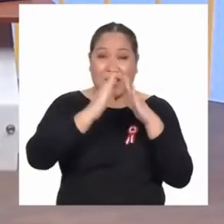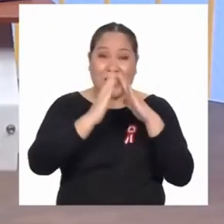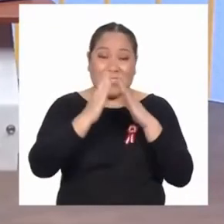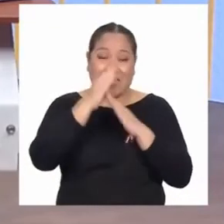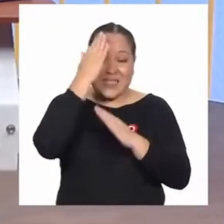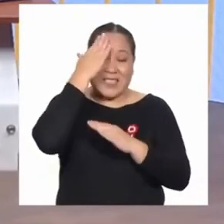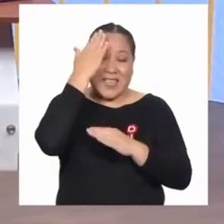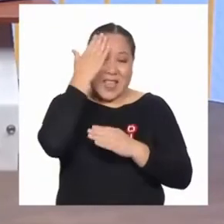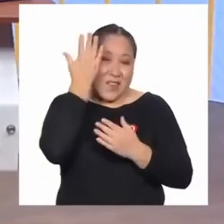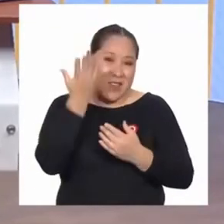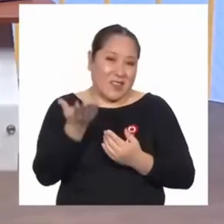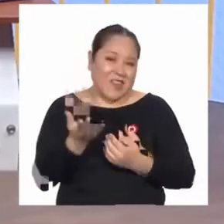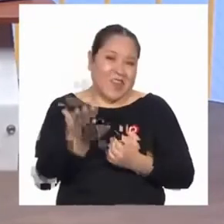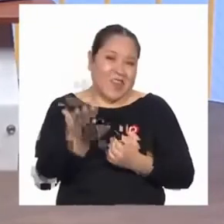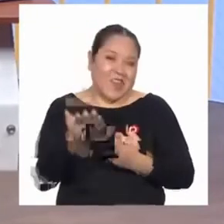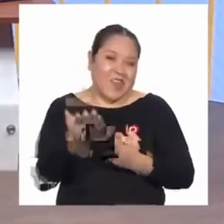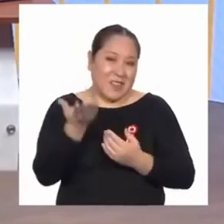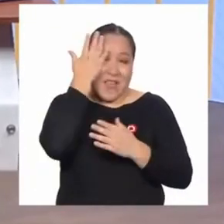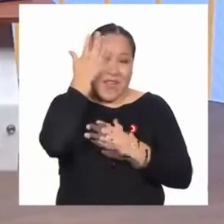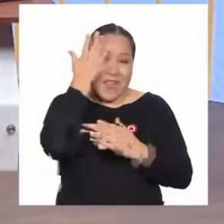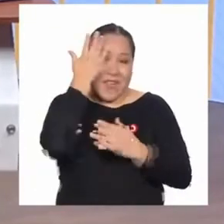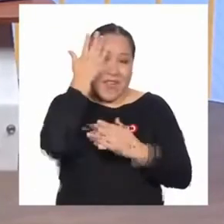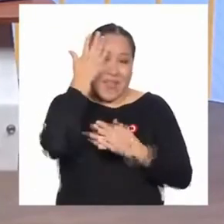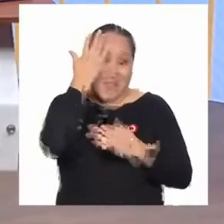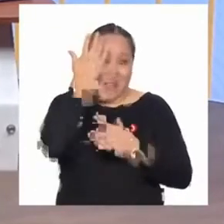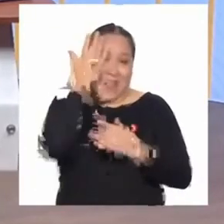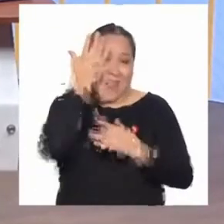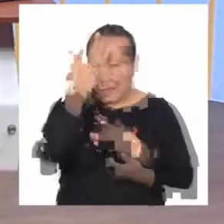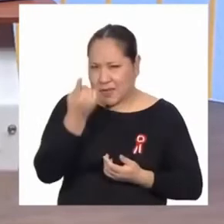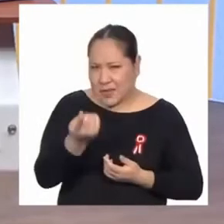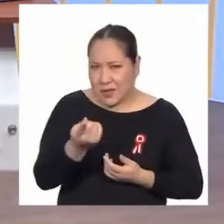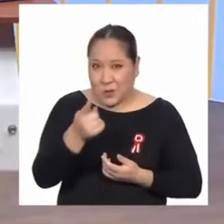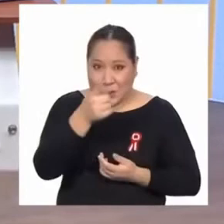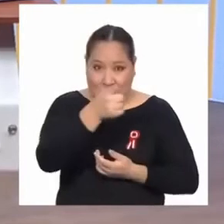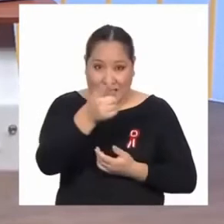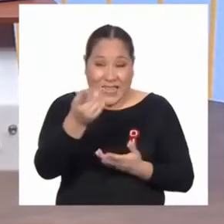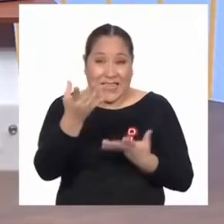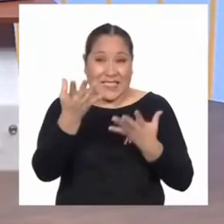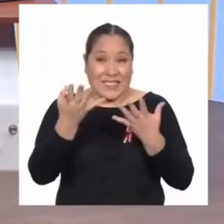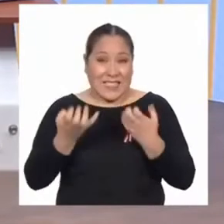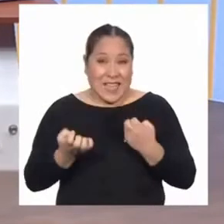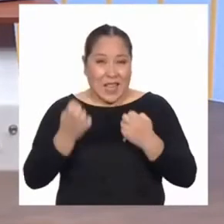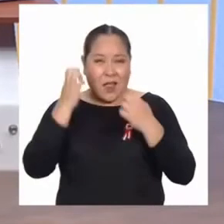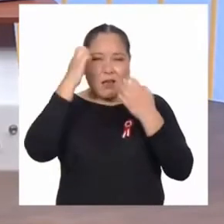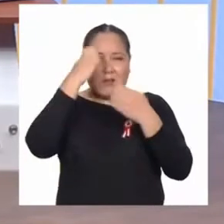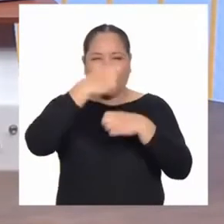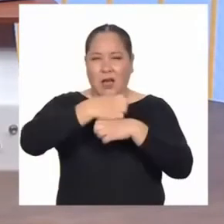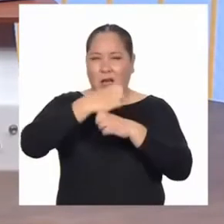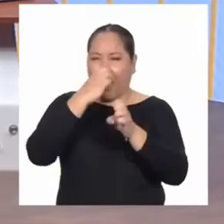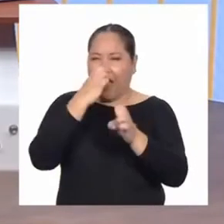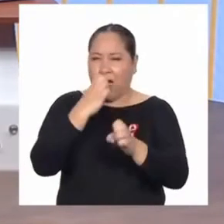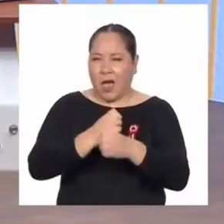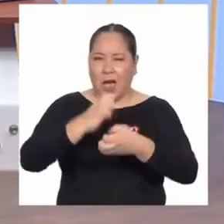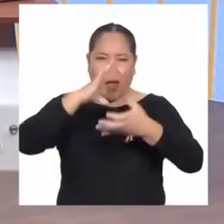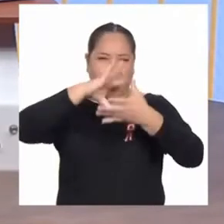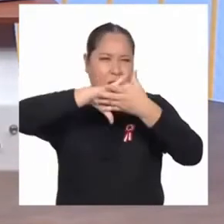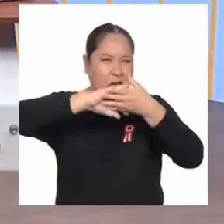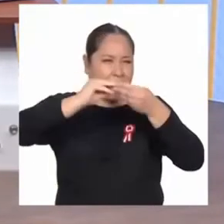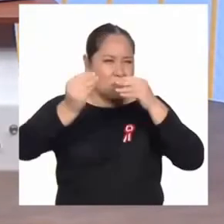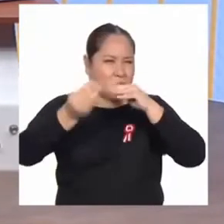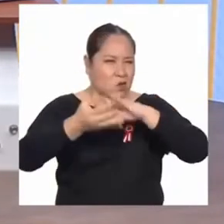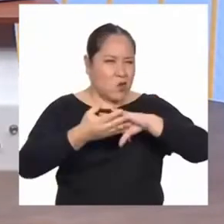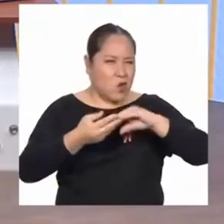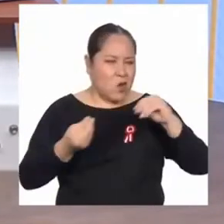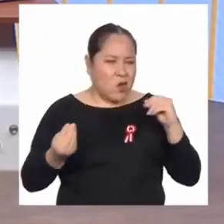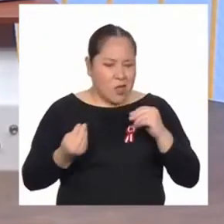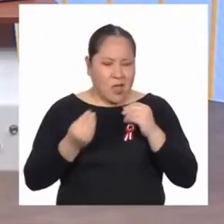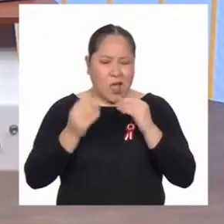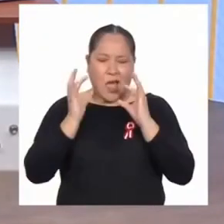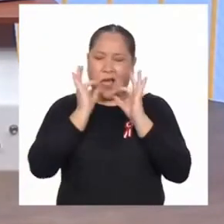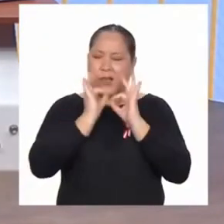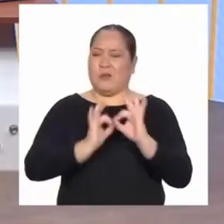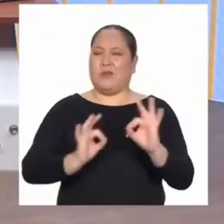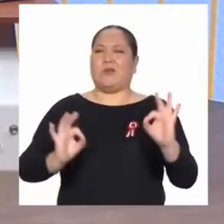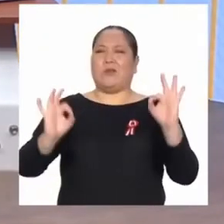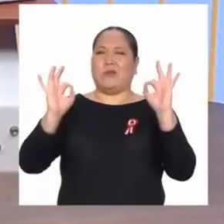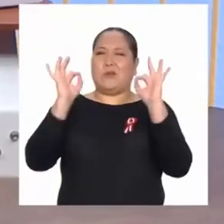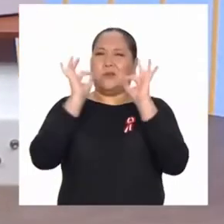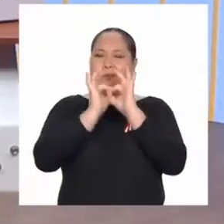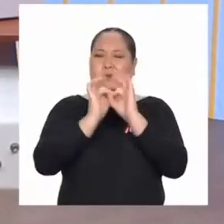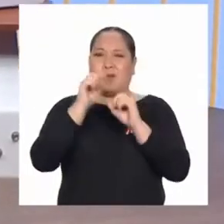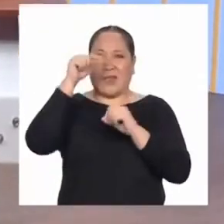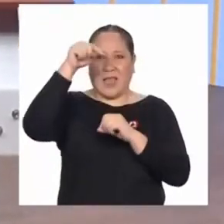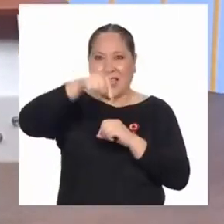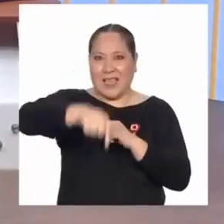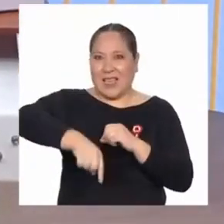entonces qué les parece están dispuestos a crear la historieta más genial jamás vista sobre nuestro querido